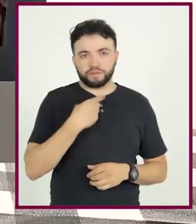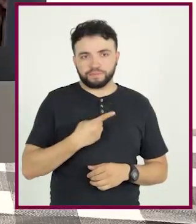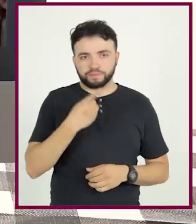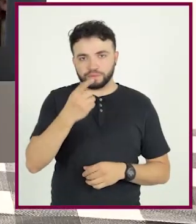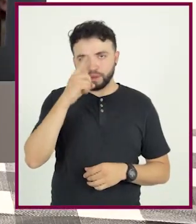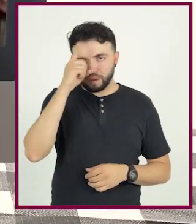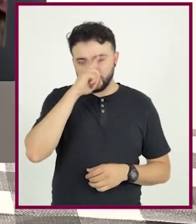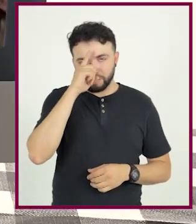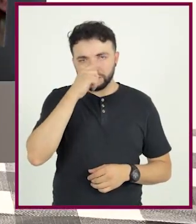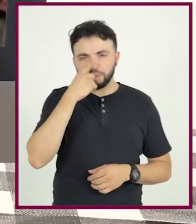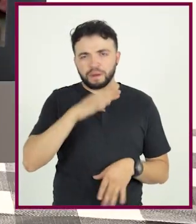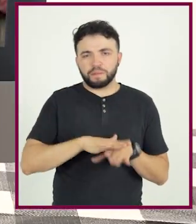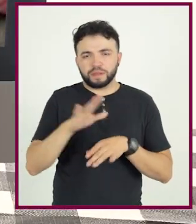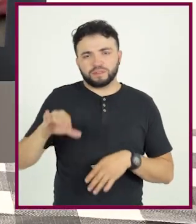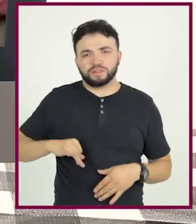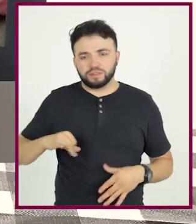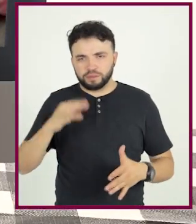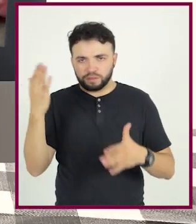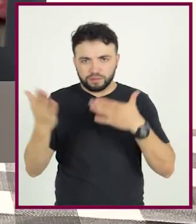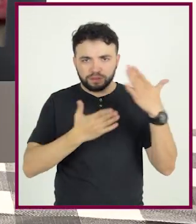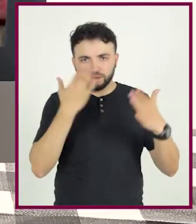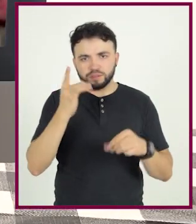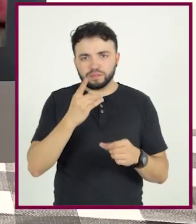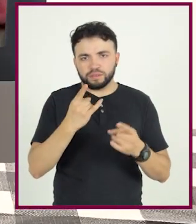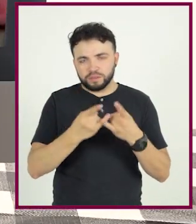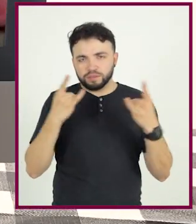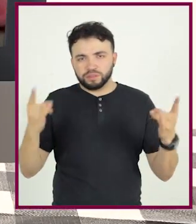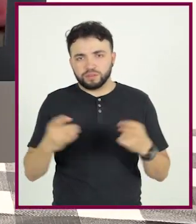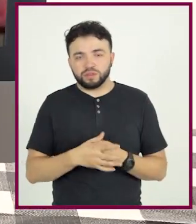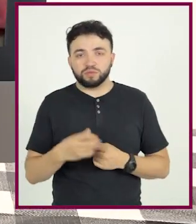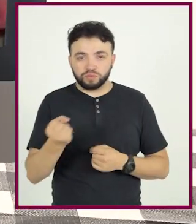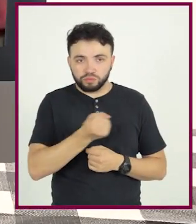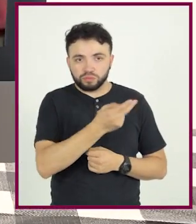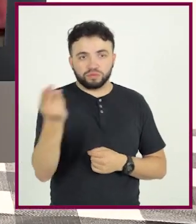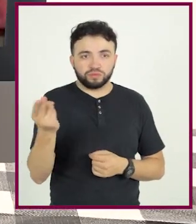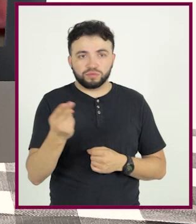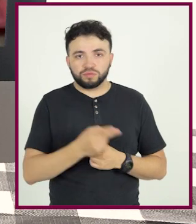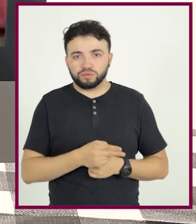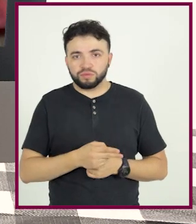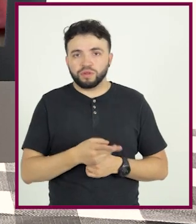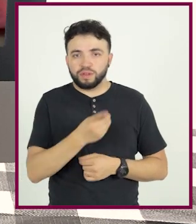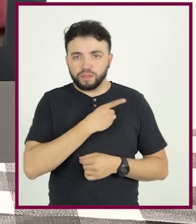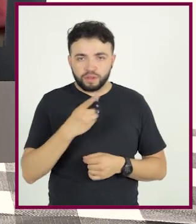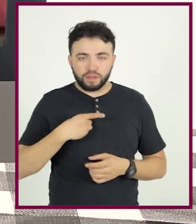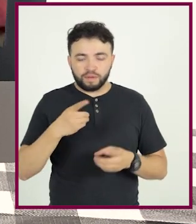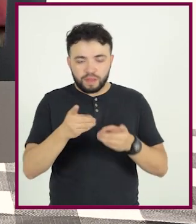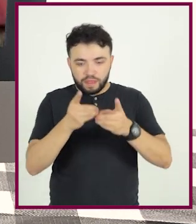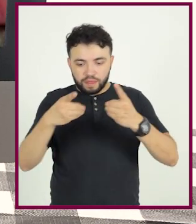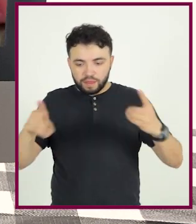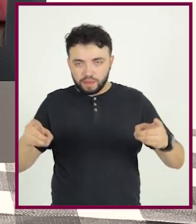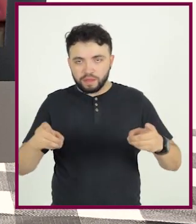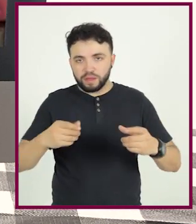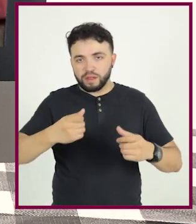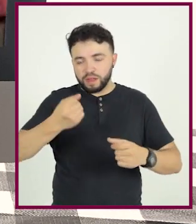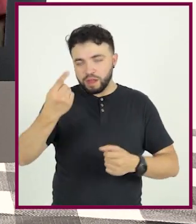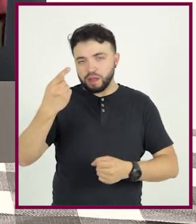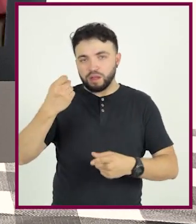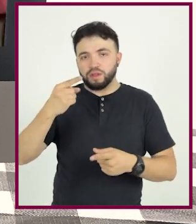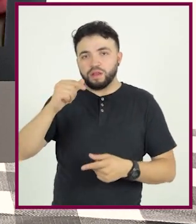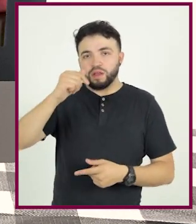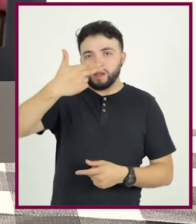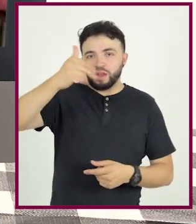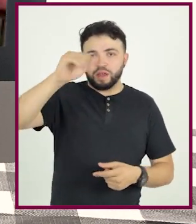Yo les recomiendo, para que sea interesante el estudio de la historia, que ustedes desarrollen ciertas